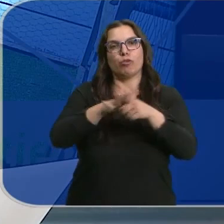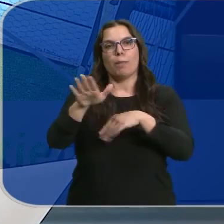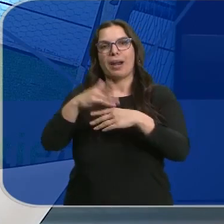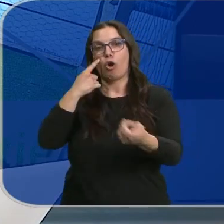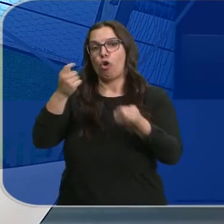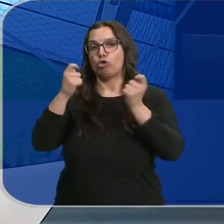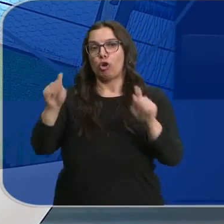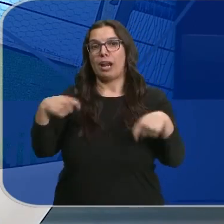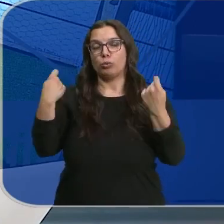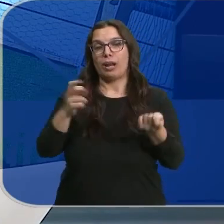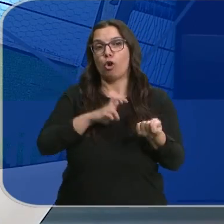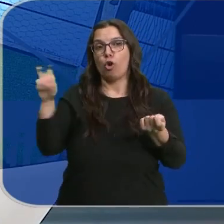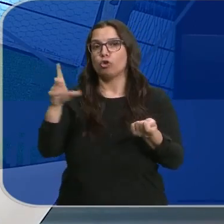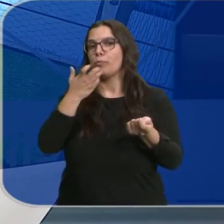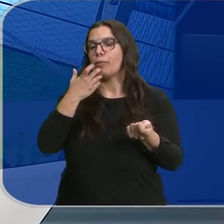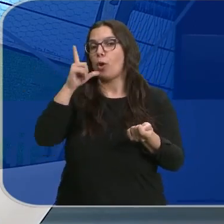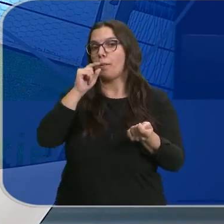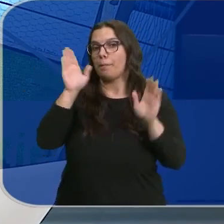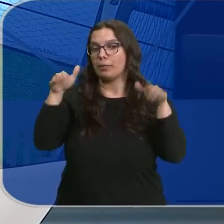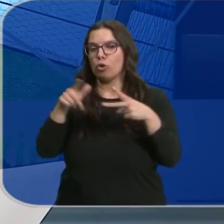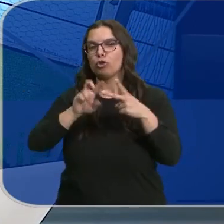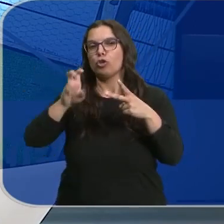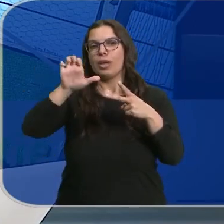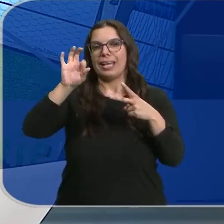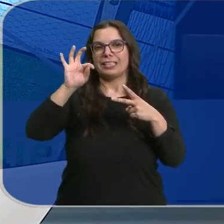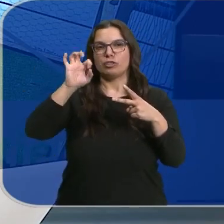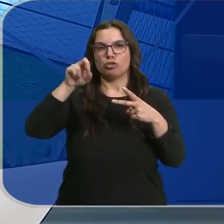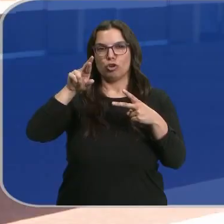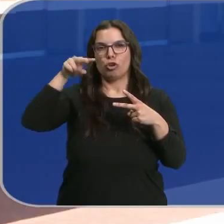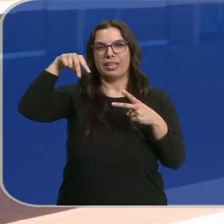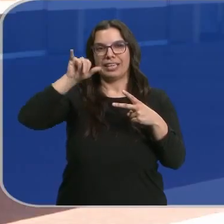al control biológico de otras, como las palomas o los estorninos.